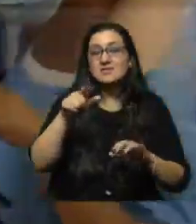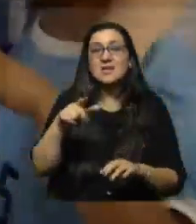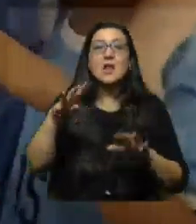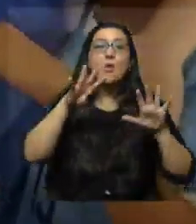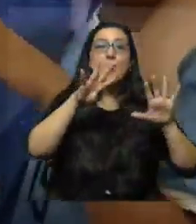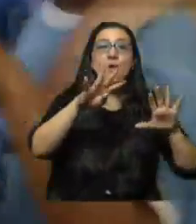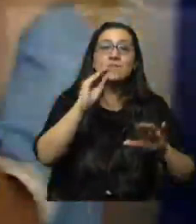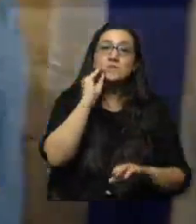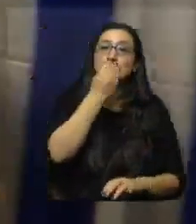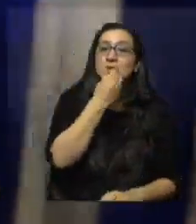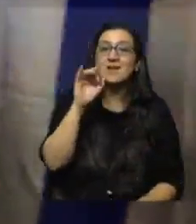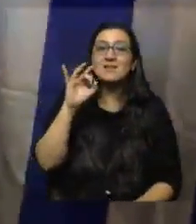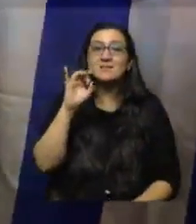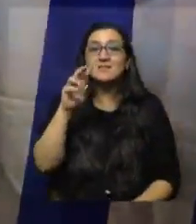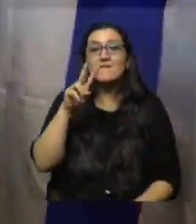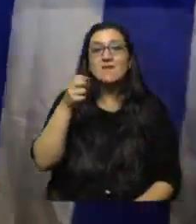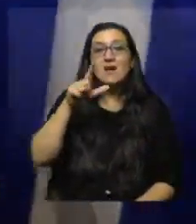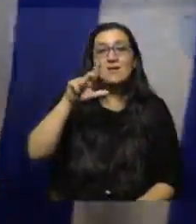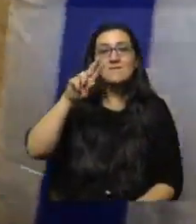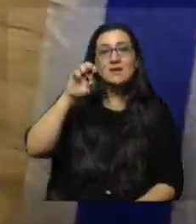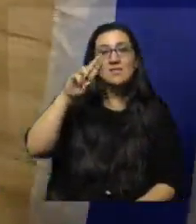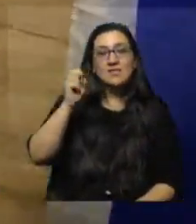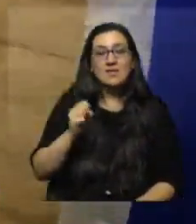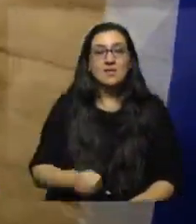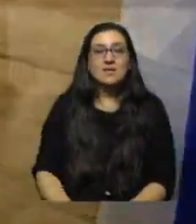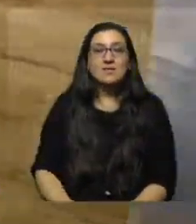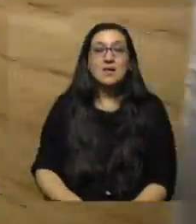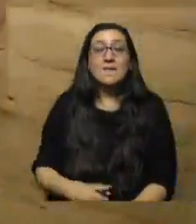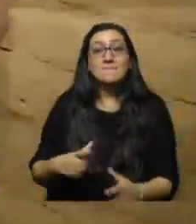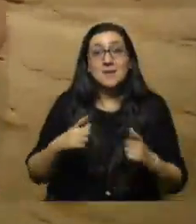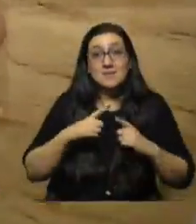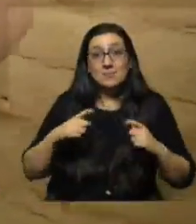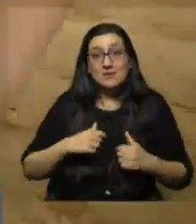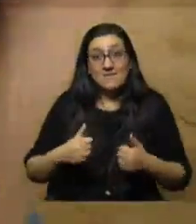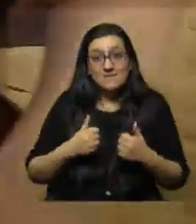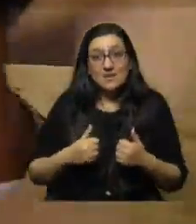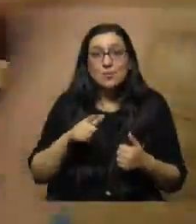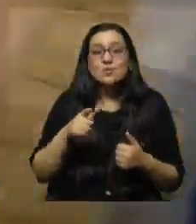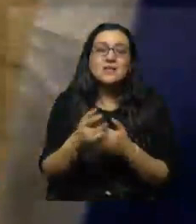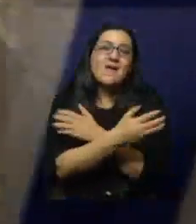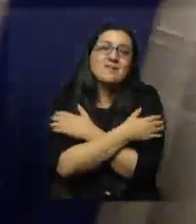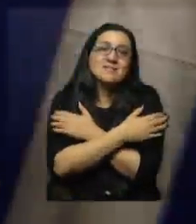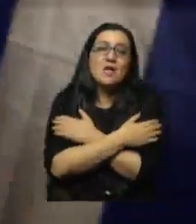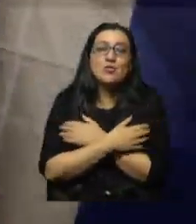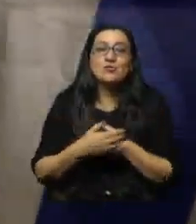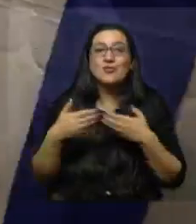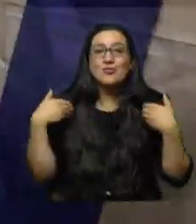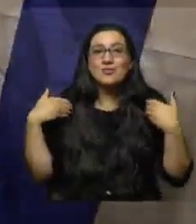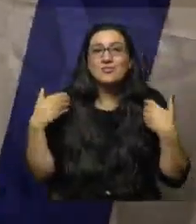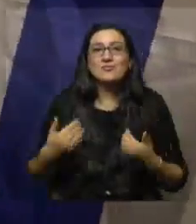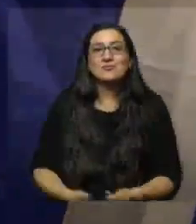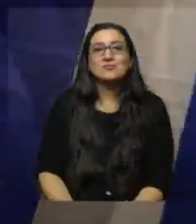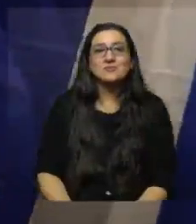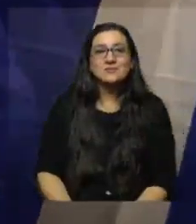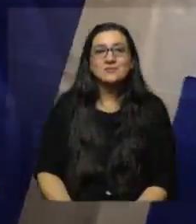Suárez, el 15 de Valverde. Bueno, Suárez y Valverde, que esperemos que estén bien. ¿Cómo están ustedes? ¿Abrazados y contentos? Bien, bien.